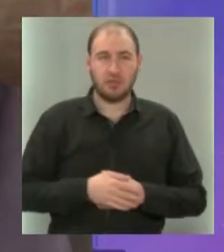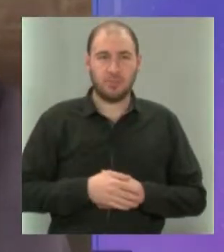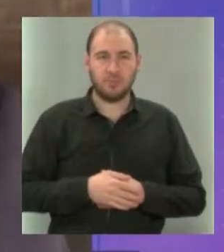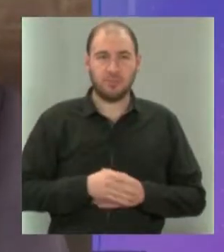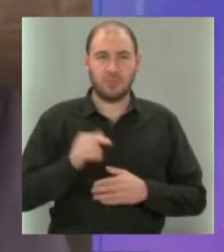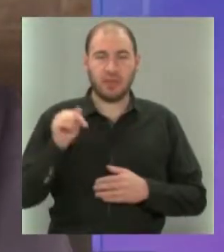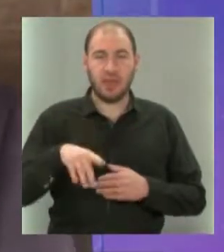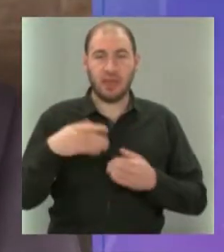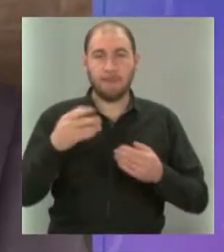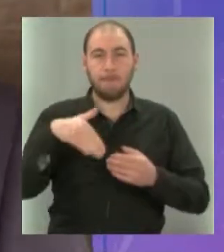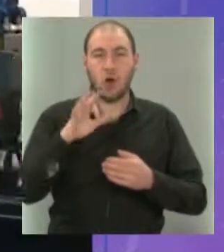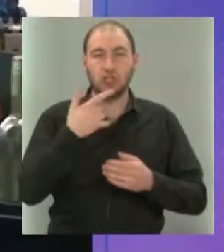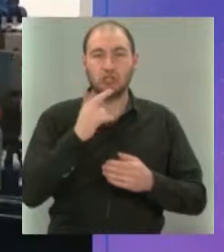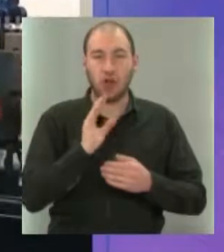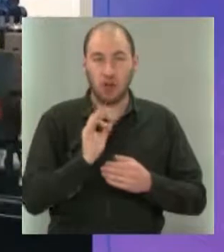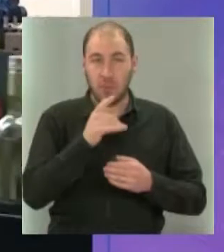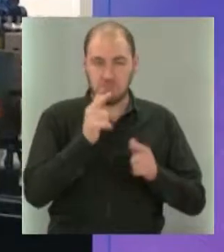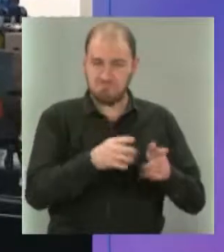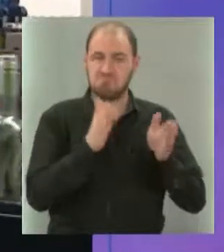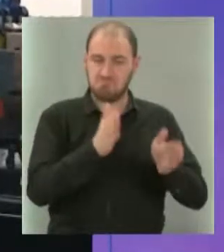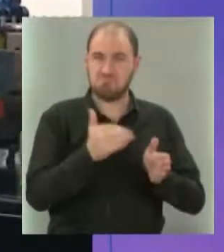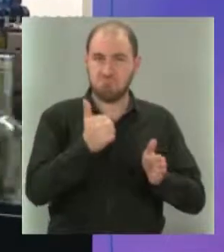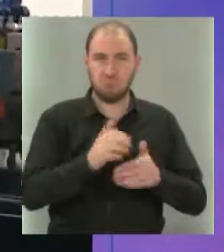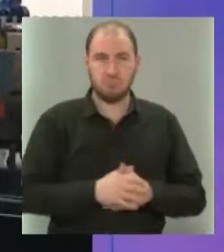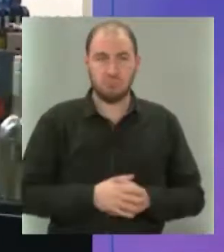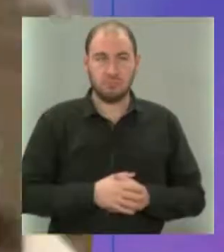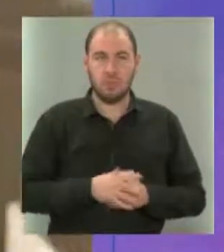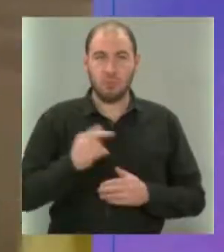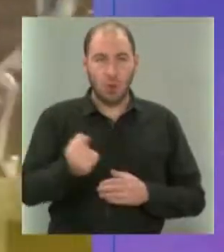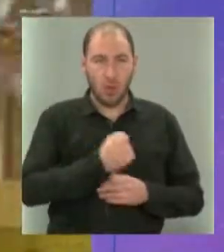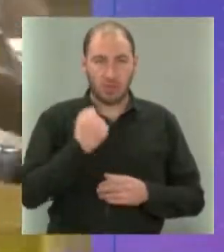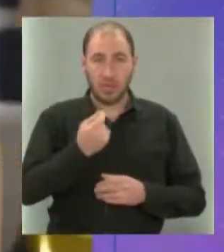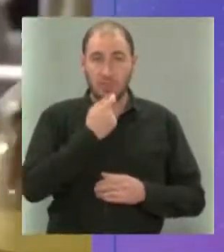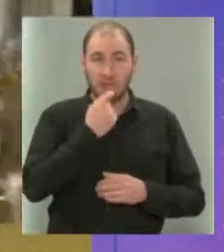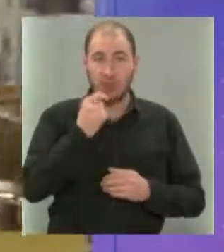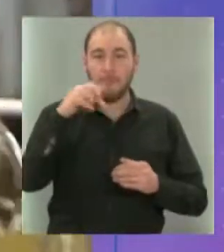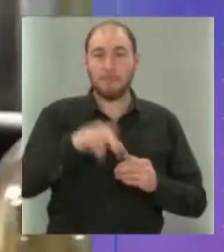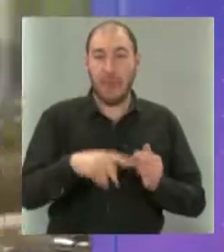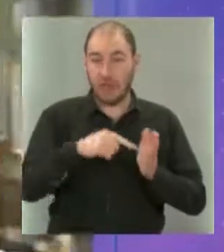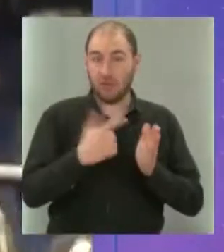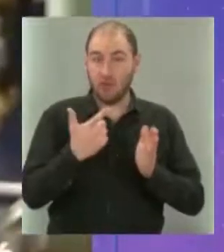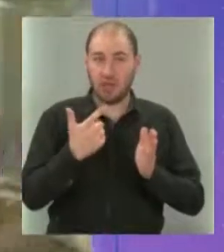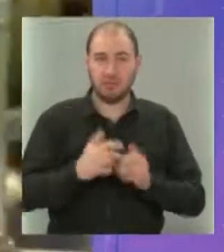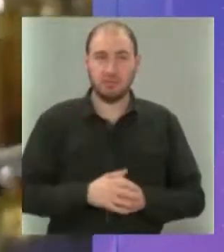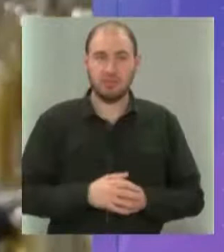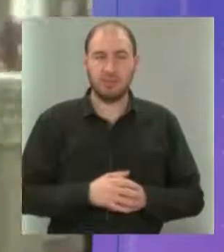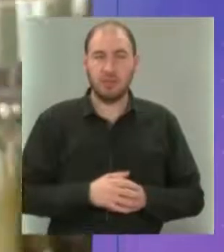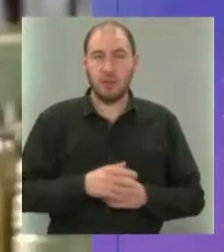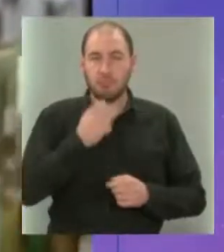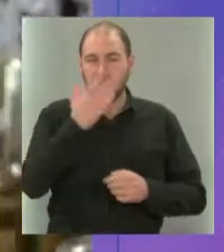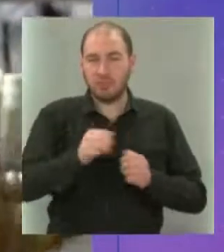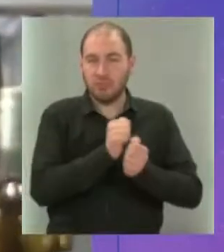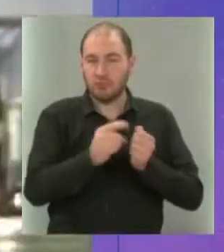va destinado a mosto creemos que es correcto. Es clave que si no hubiera esta política, el pequeño